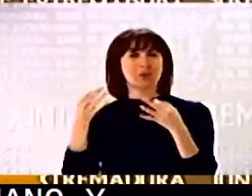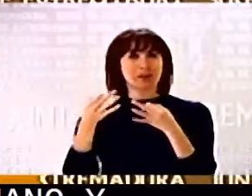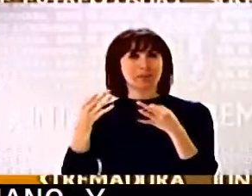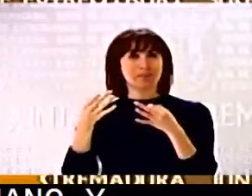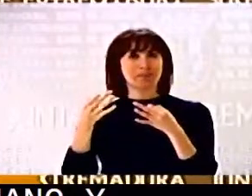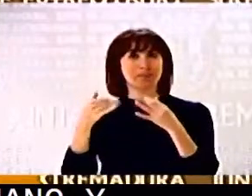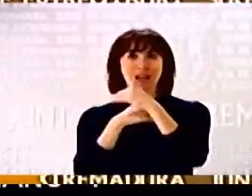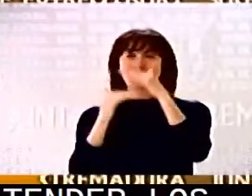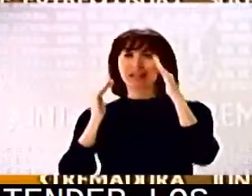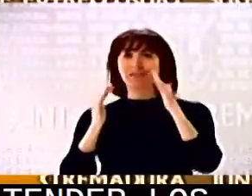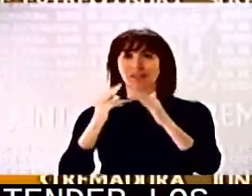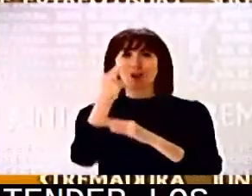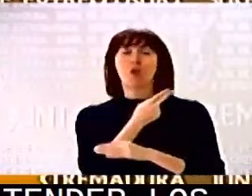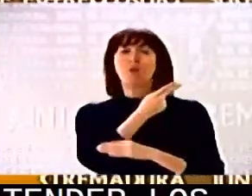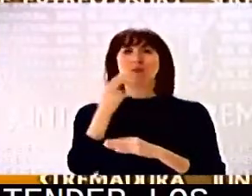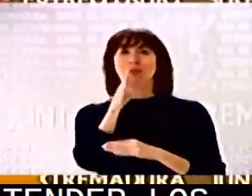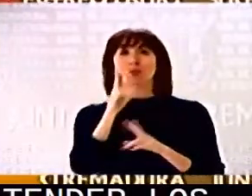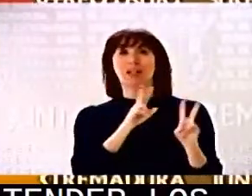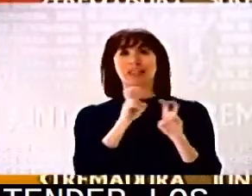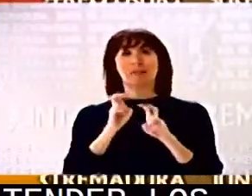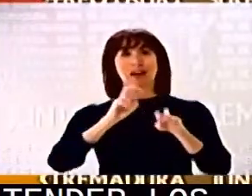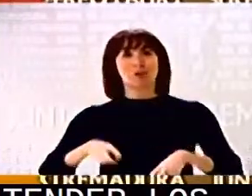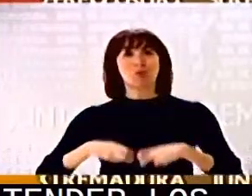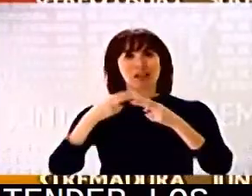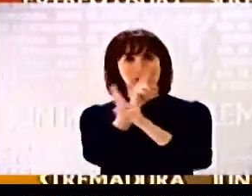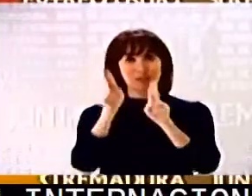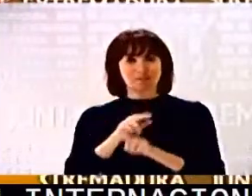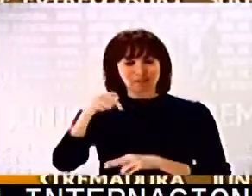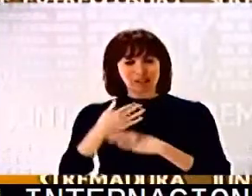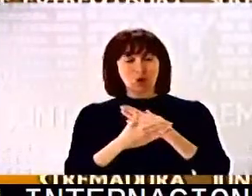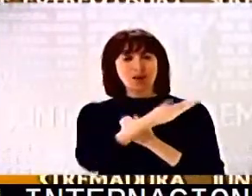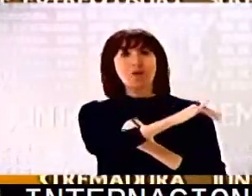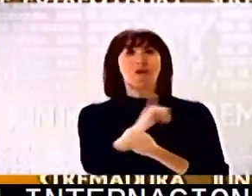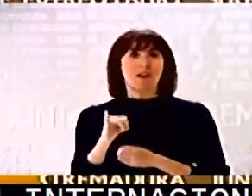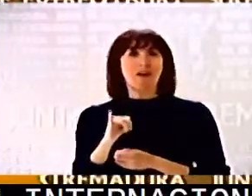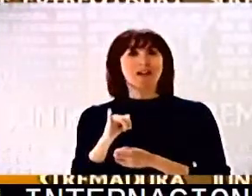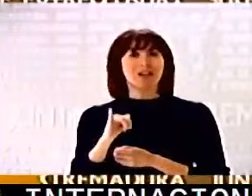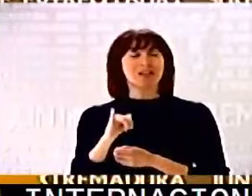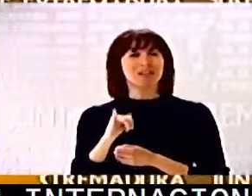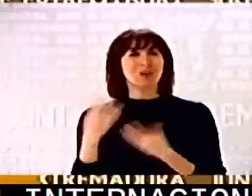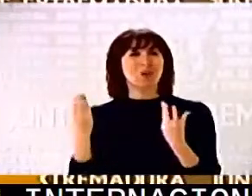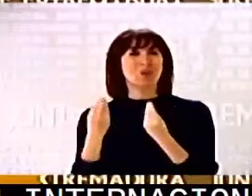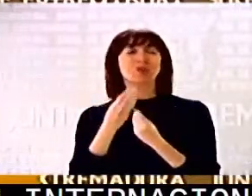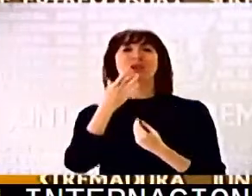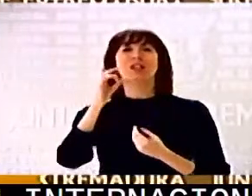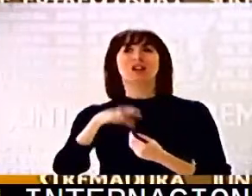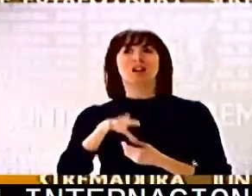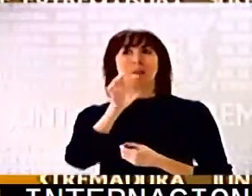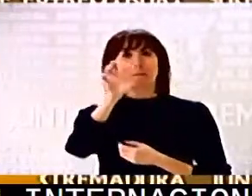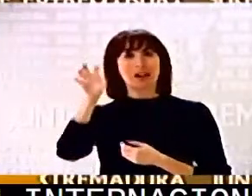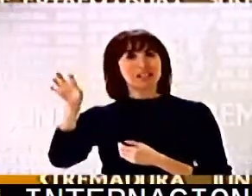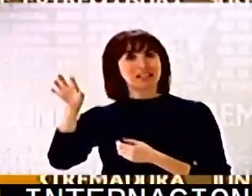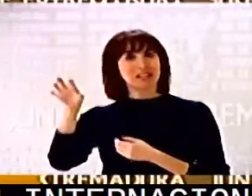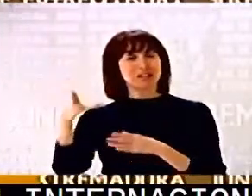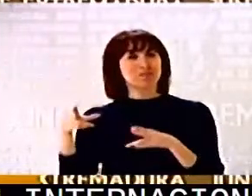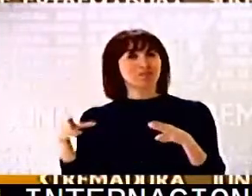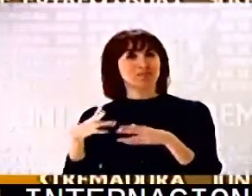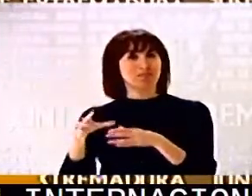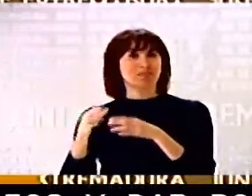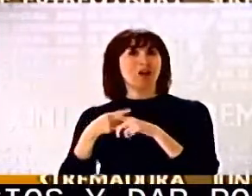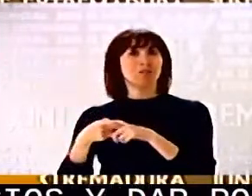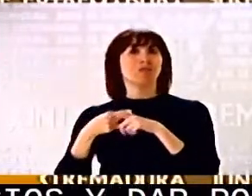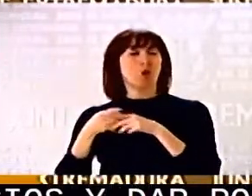atender los compromisos que en materia de cooperación internacional tiene este Gobierno con los países socios y dar, por